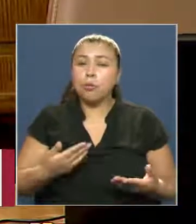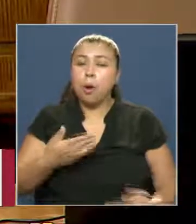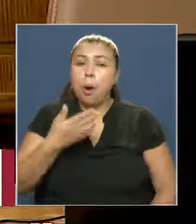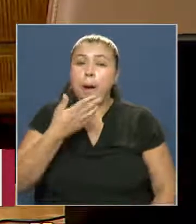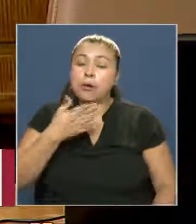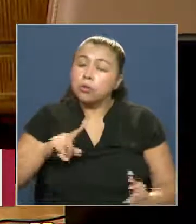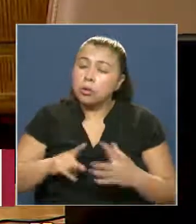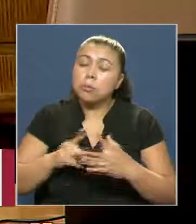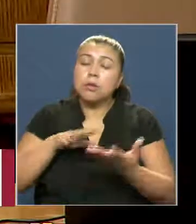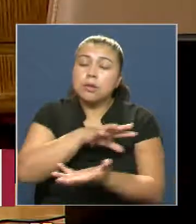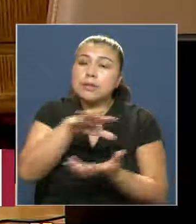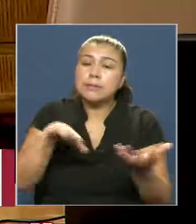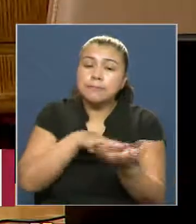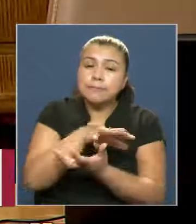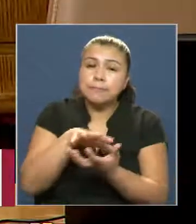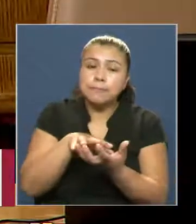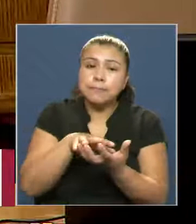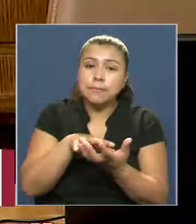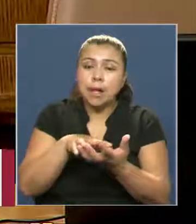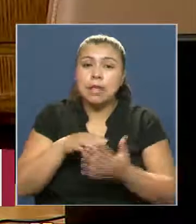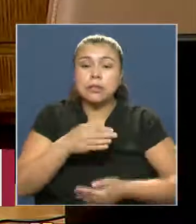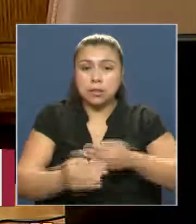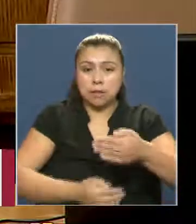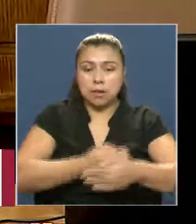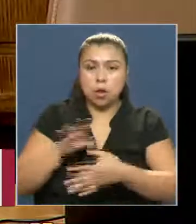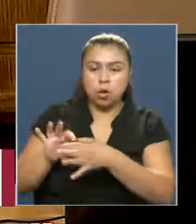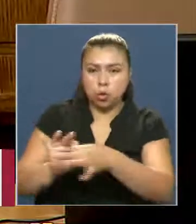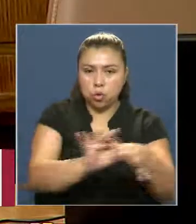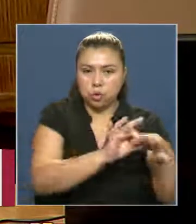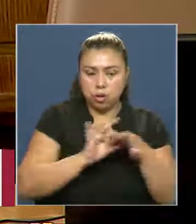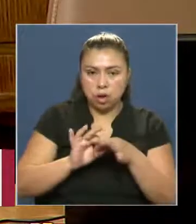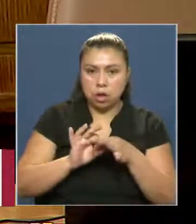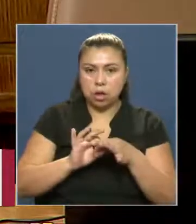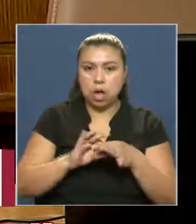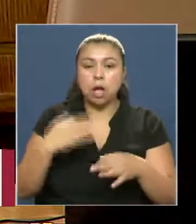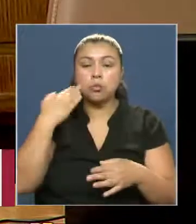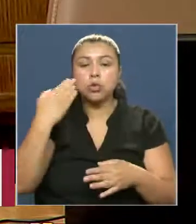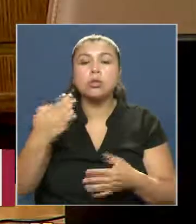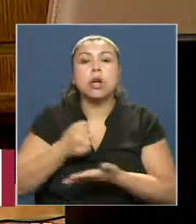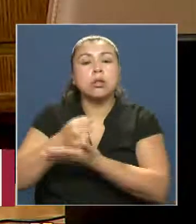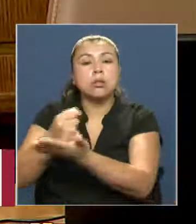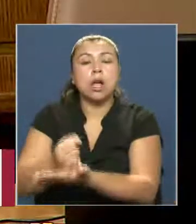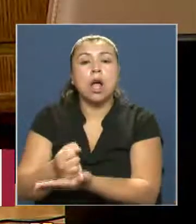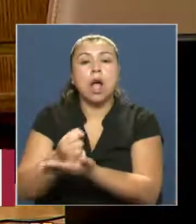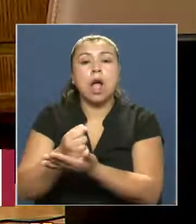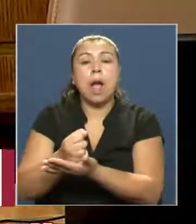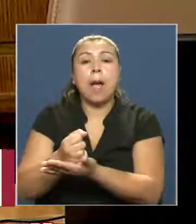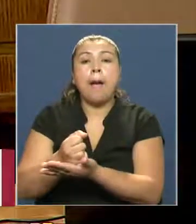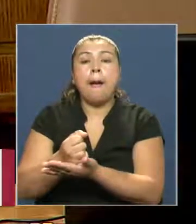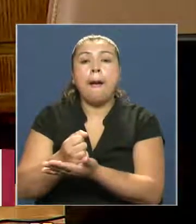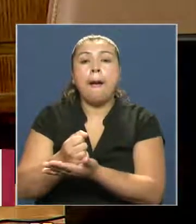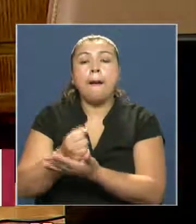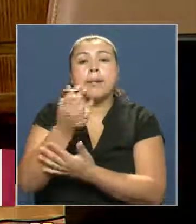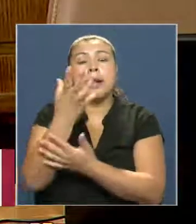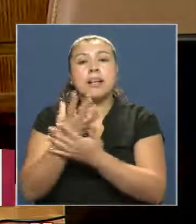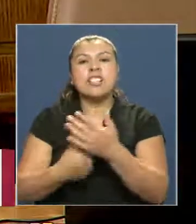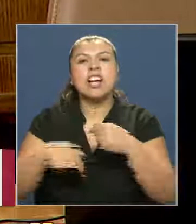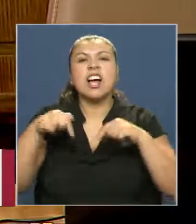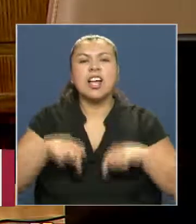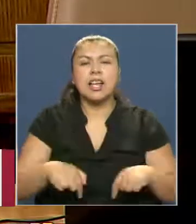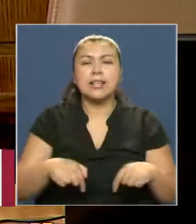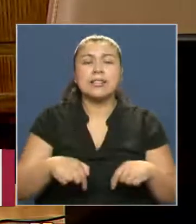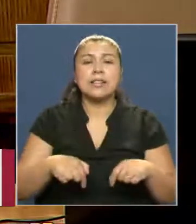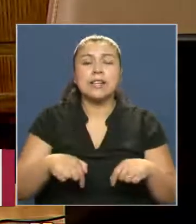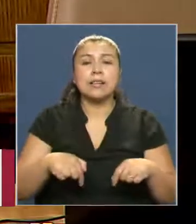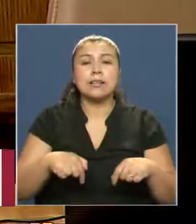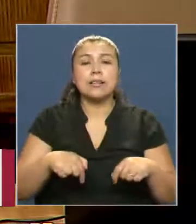nos ponemos en marcha con unidad, solidaridad, para vencer este inesperado adversario que